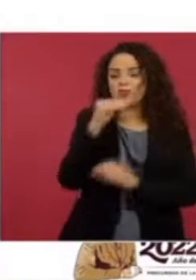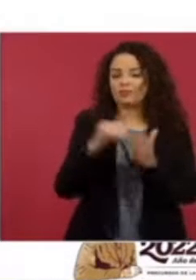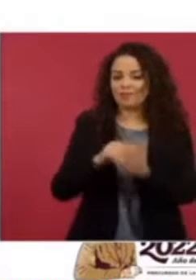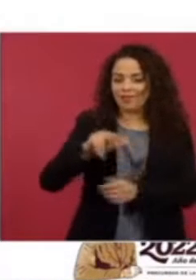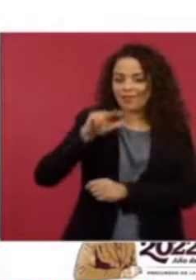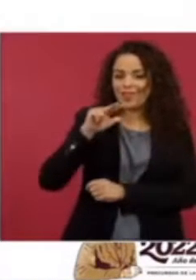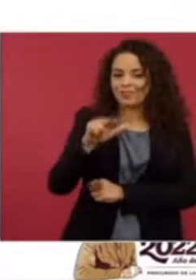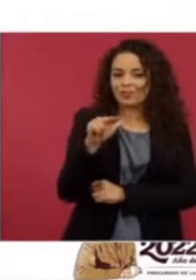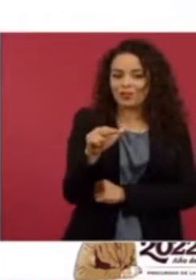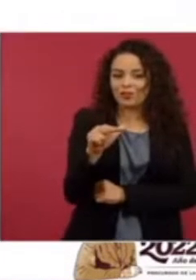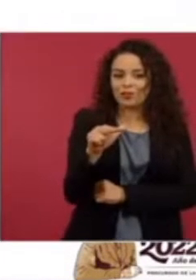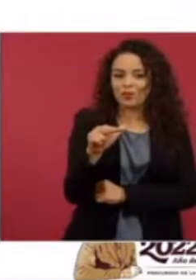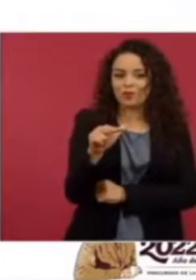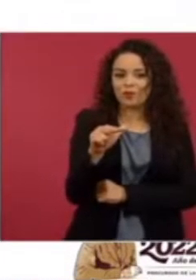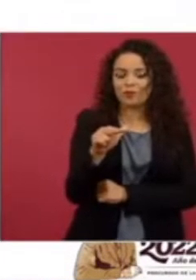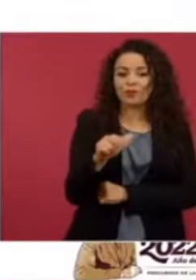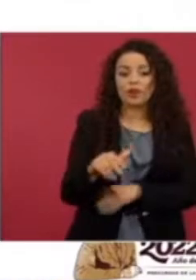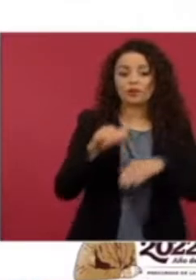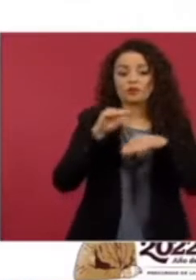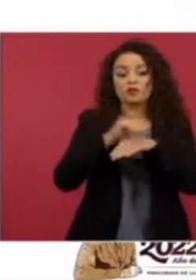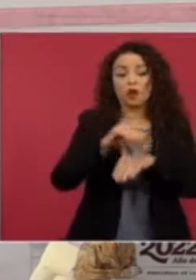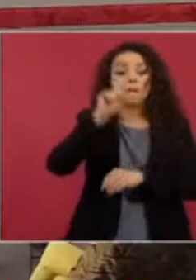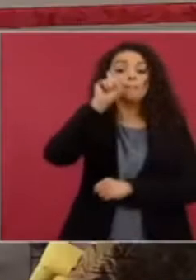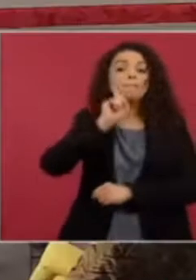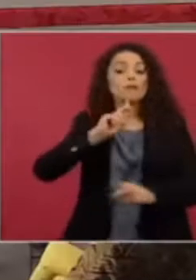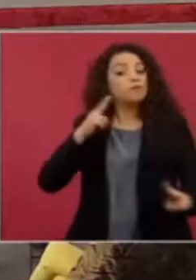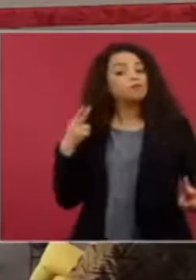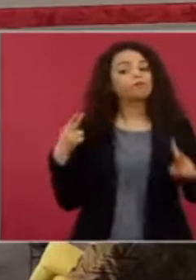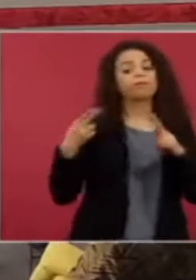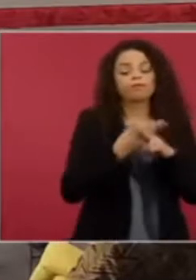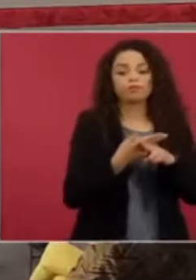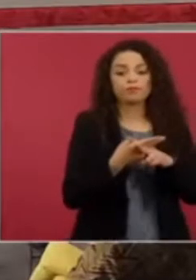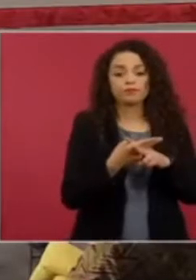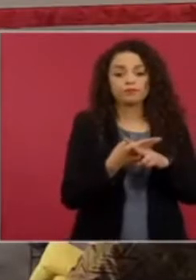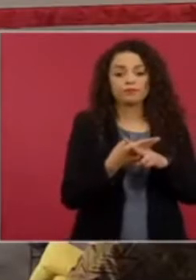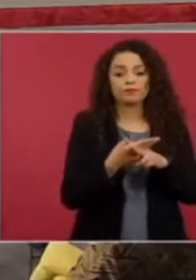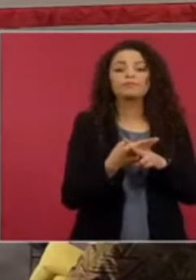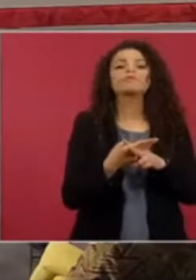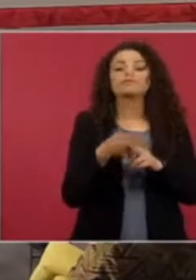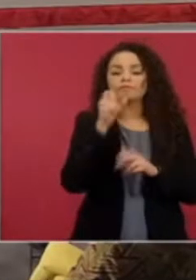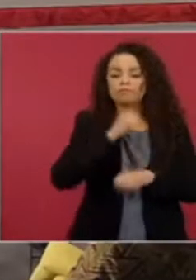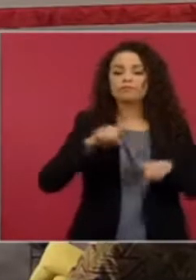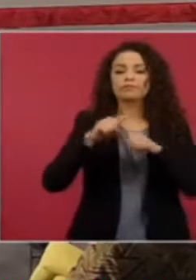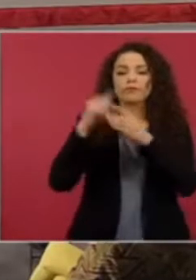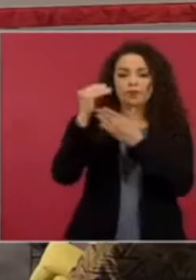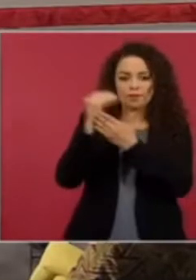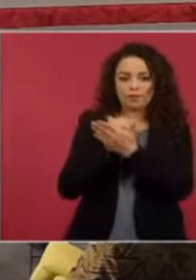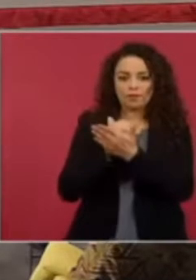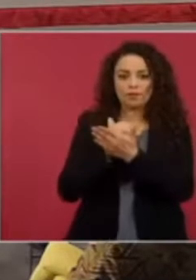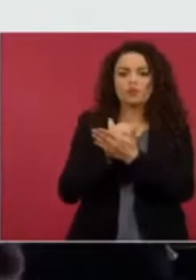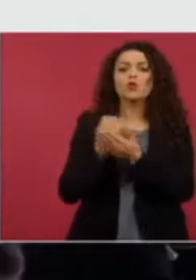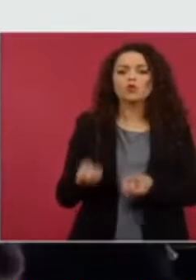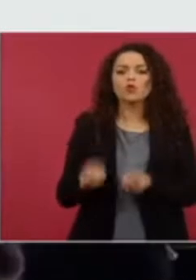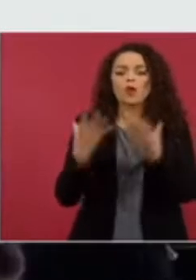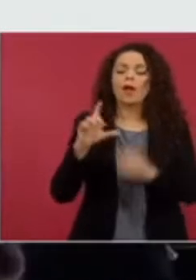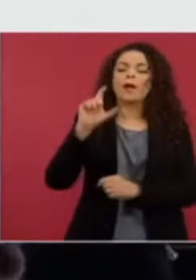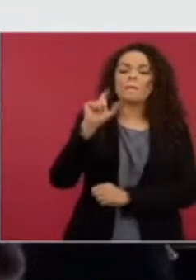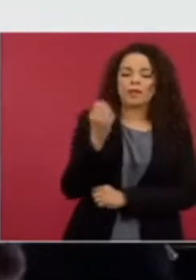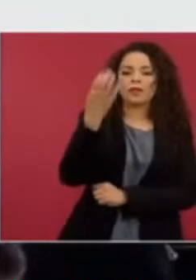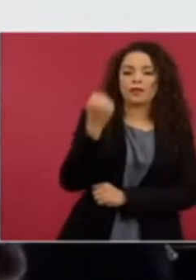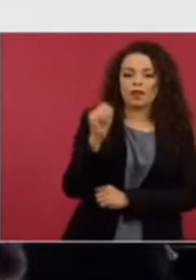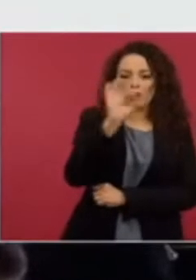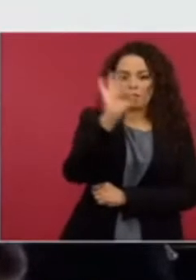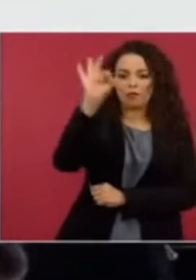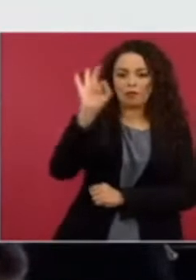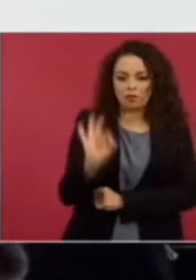49.5%. En el caso del feminicidio, también tenemos una baja de 29% respecto al